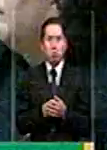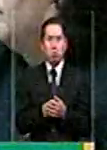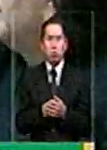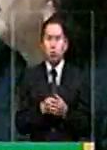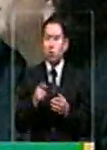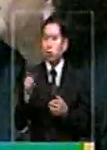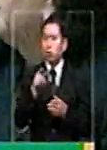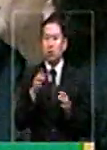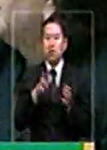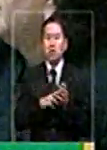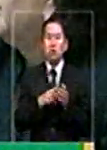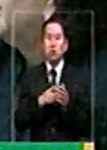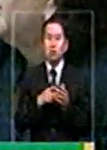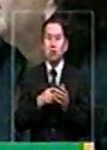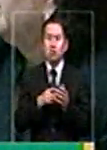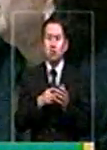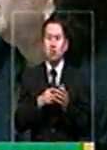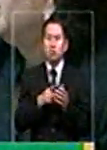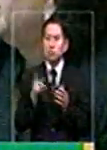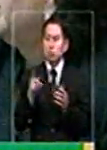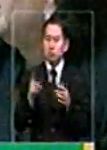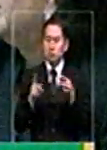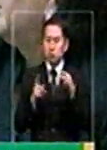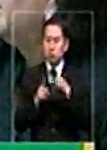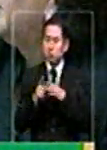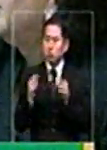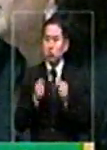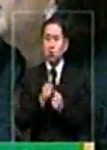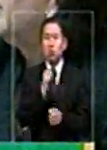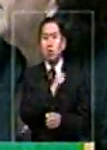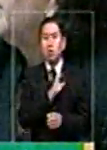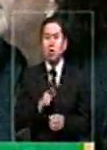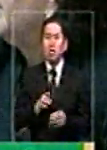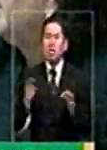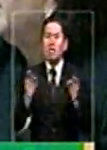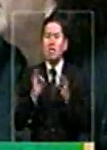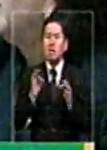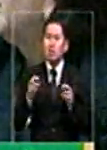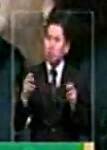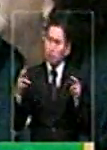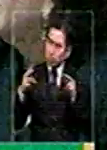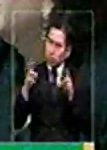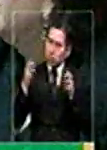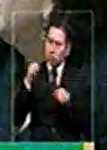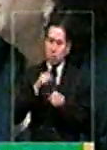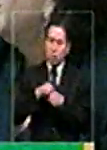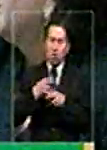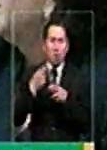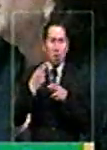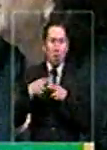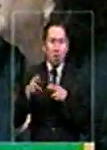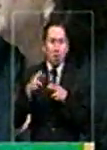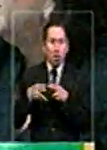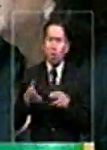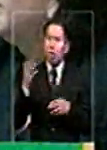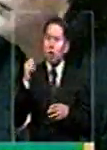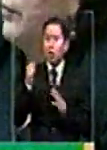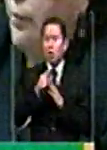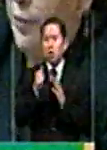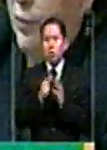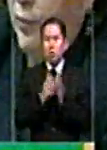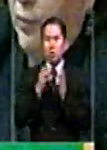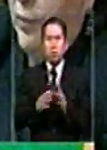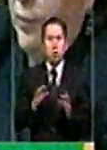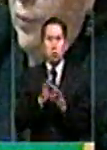existe relación de hechos con la alcaldía. Ella apenas veía temas laborales, pero antes solo era abogada externa que pasaba a la